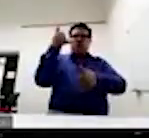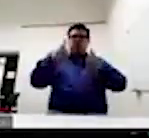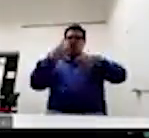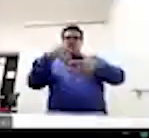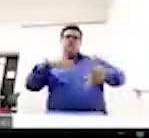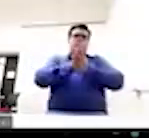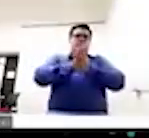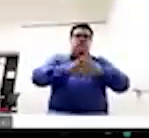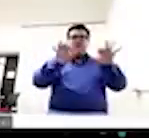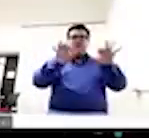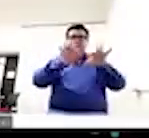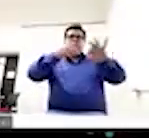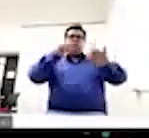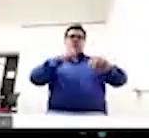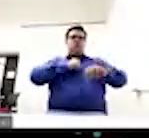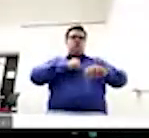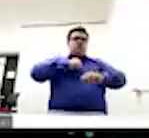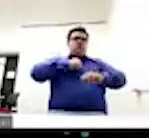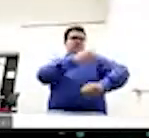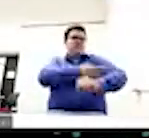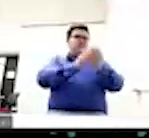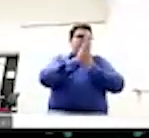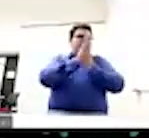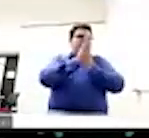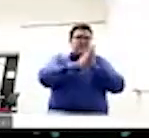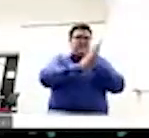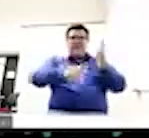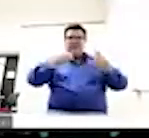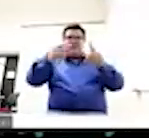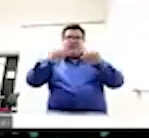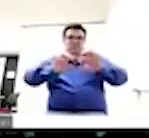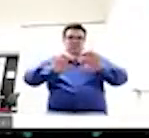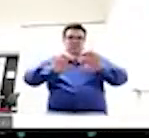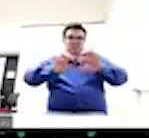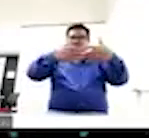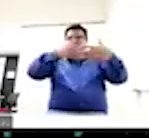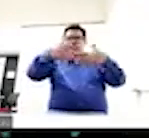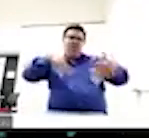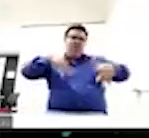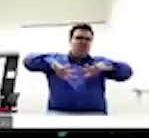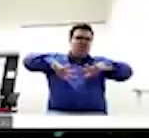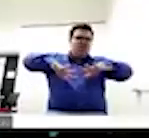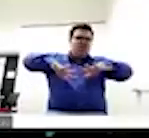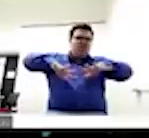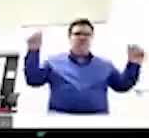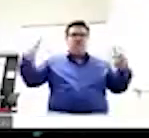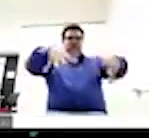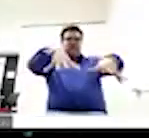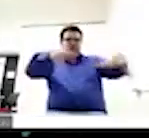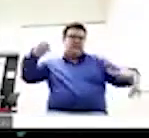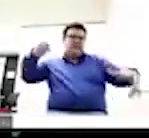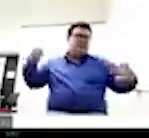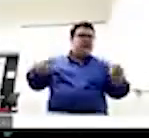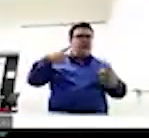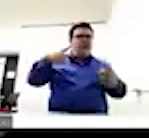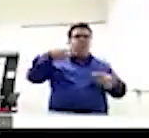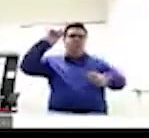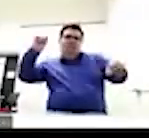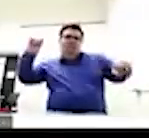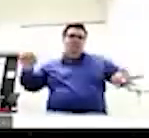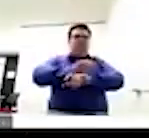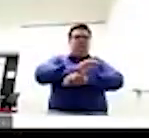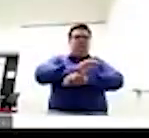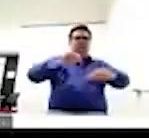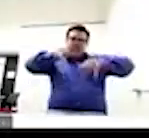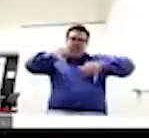ejercer su poder sin restricción alguna. Robar, arrancar, engañar, imponer, que su voluntad